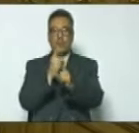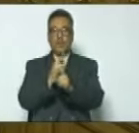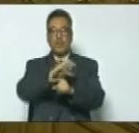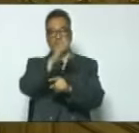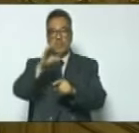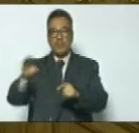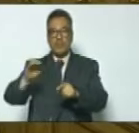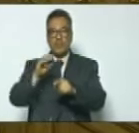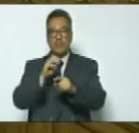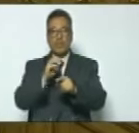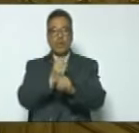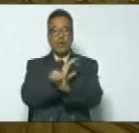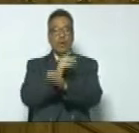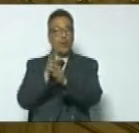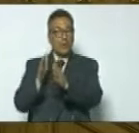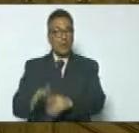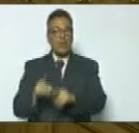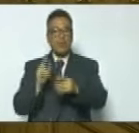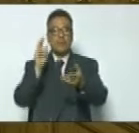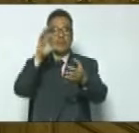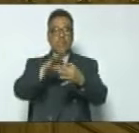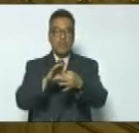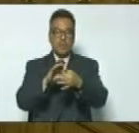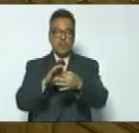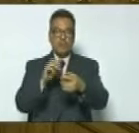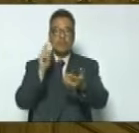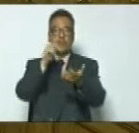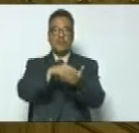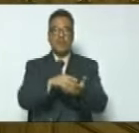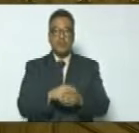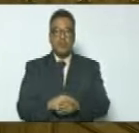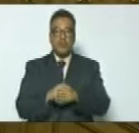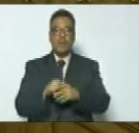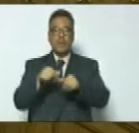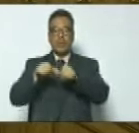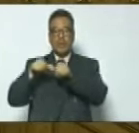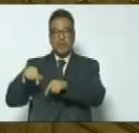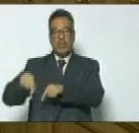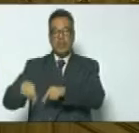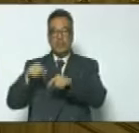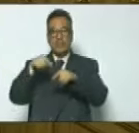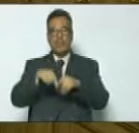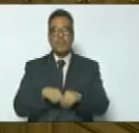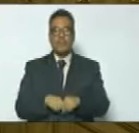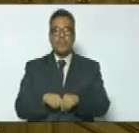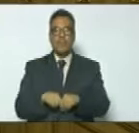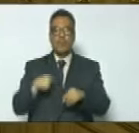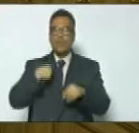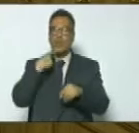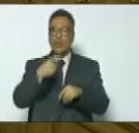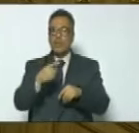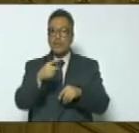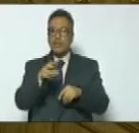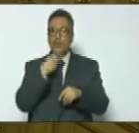los peloteros, a los que se incorporaron, a los que se quedaron. Yo decía esto